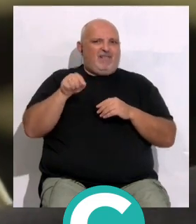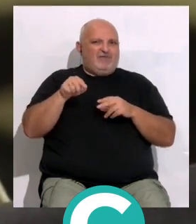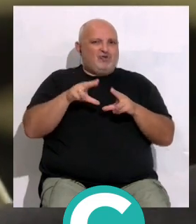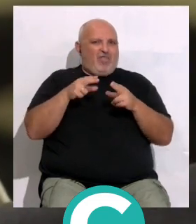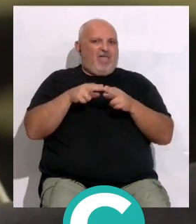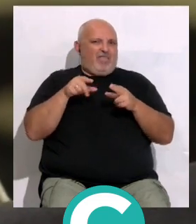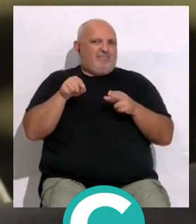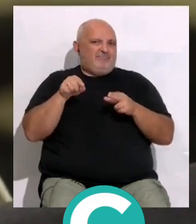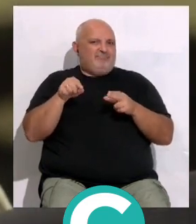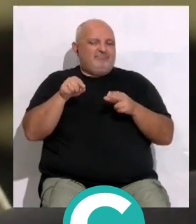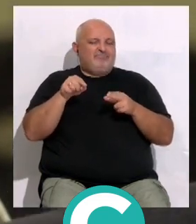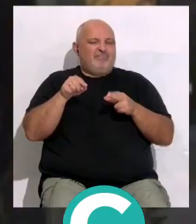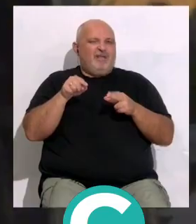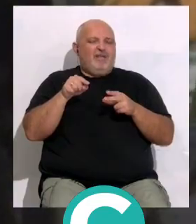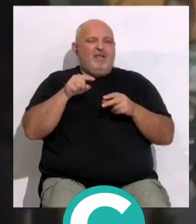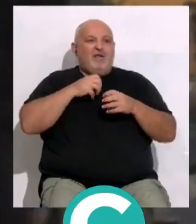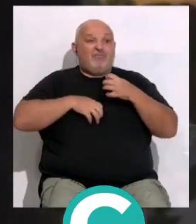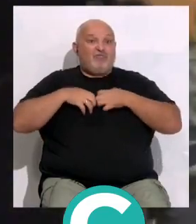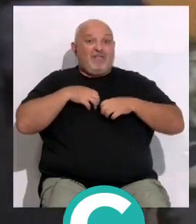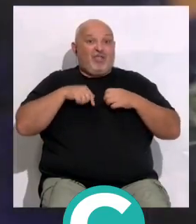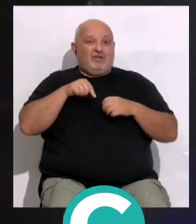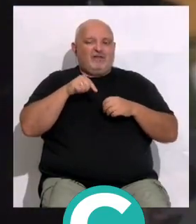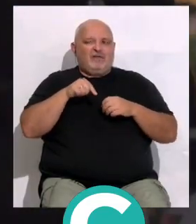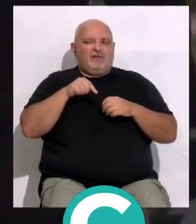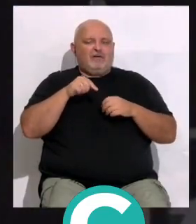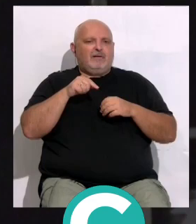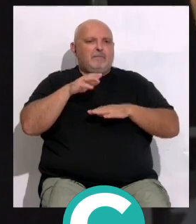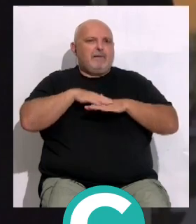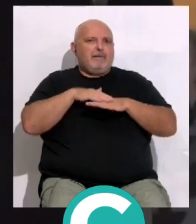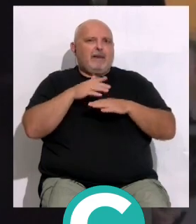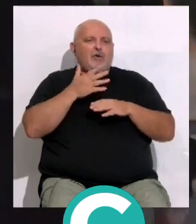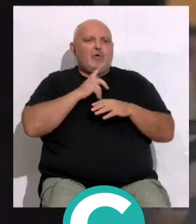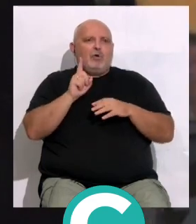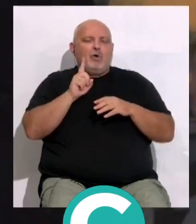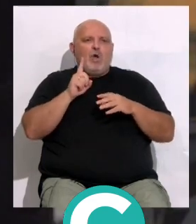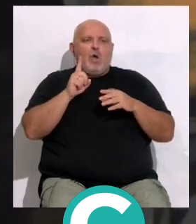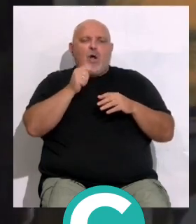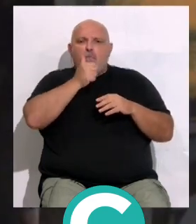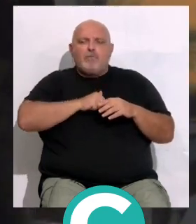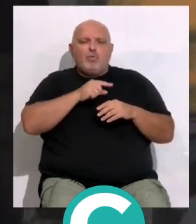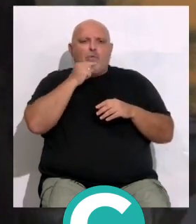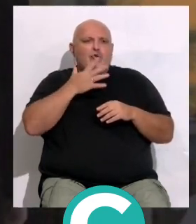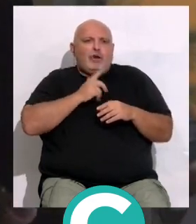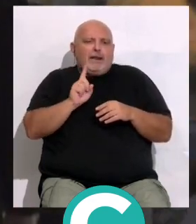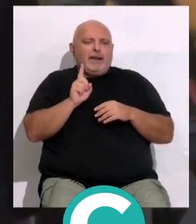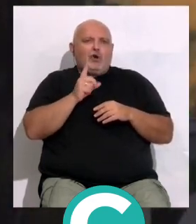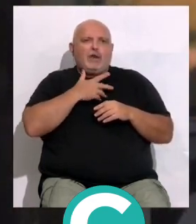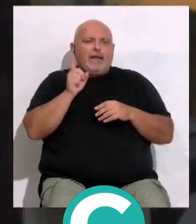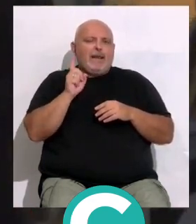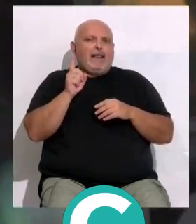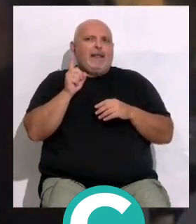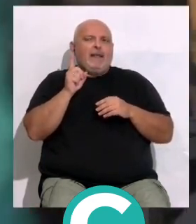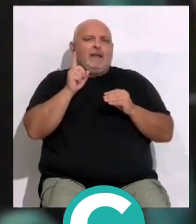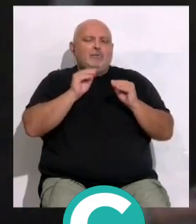donde la tolerancia a las frustraciones es mínima, donde no se puede soportar el dolor y hay que buscar